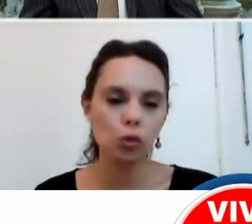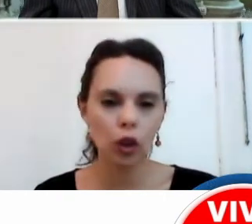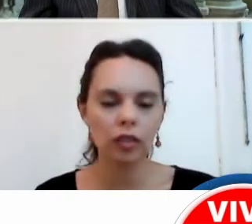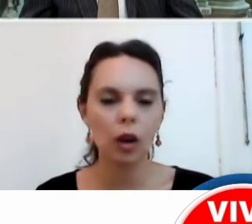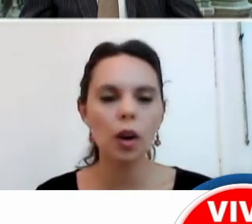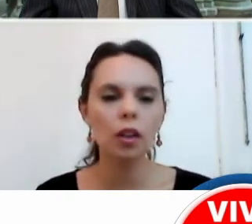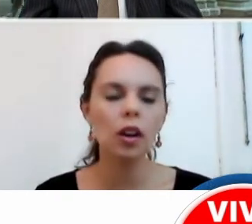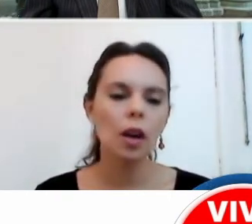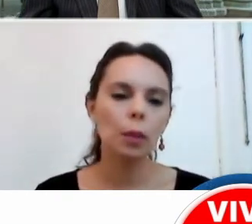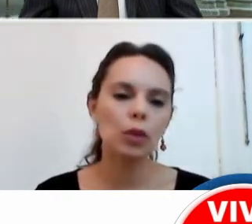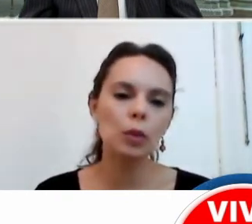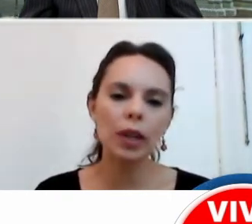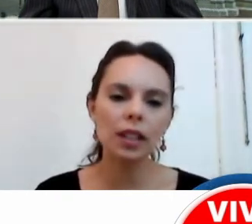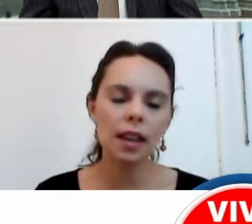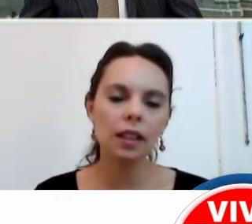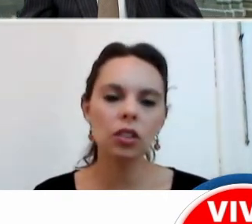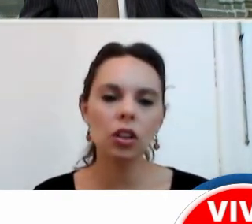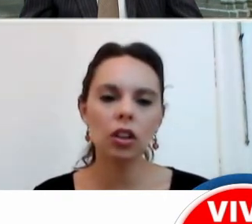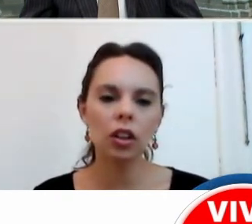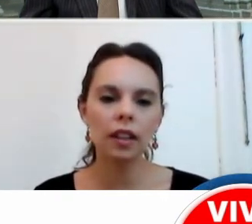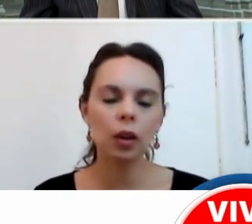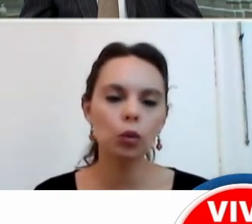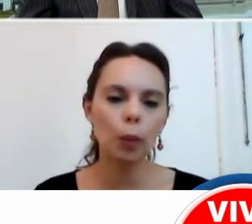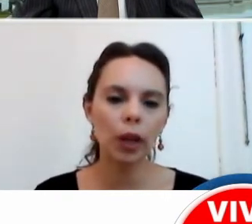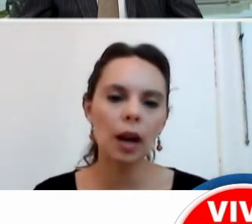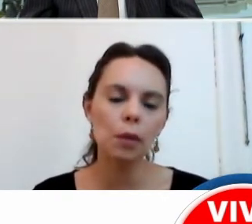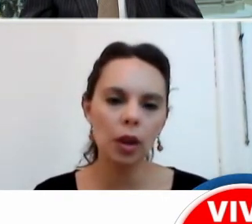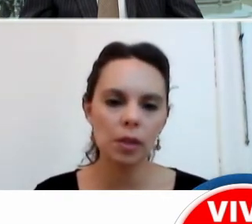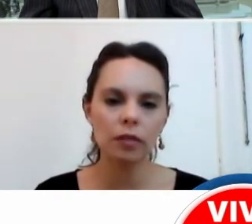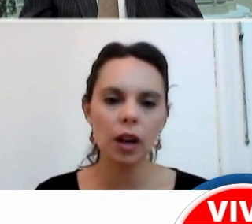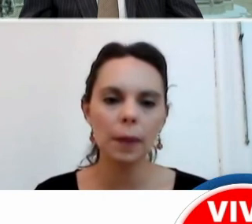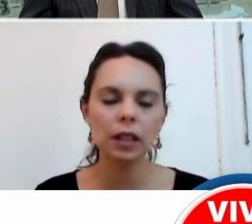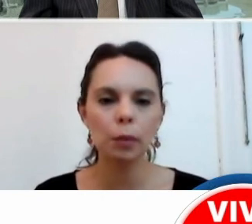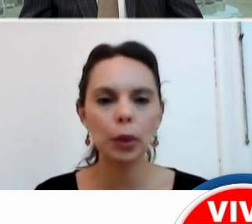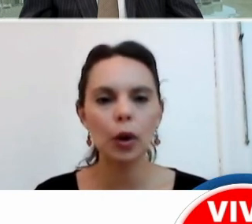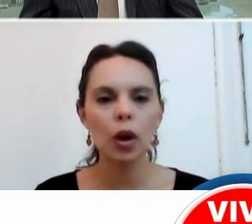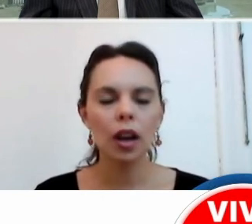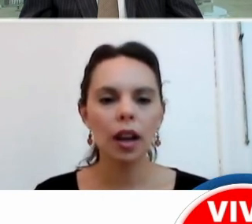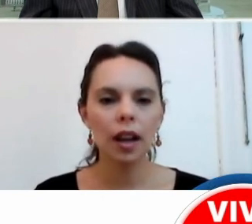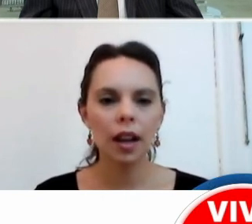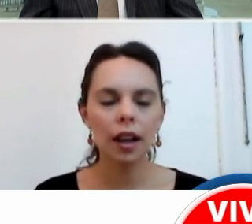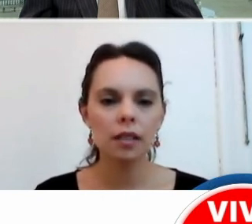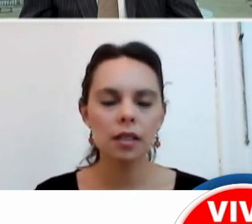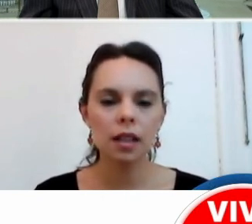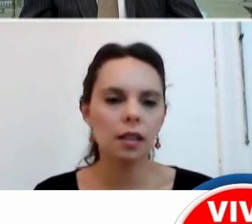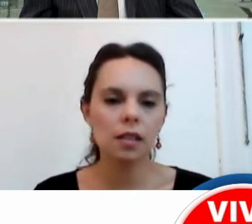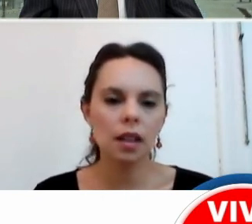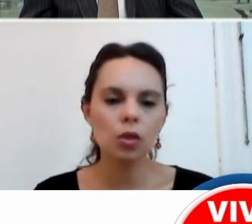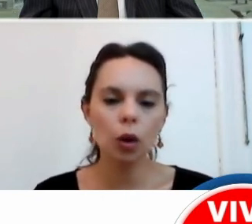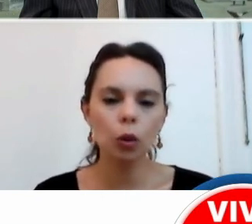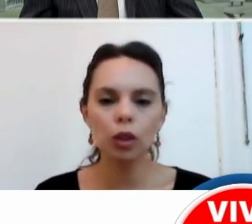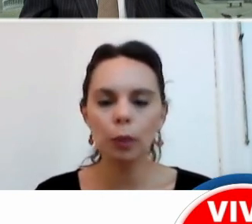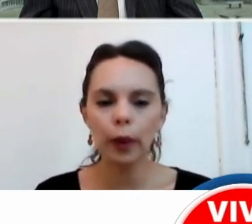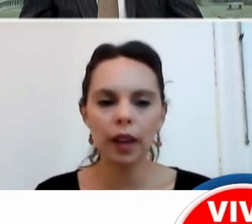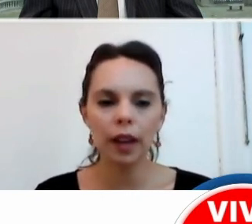el anuncio de este acuerdo, pero si puertas adentro de Juntos por el Cambio y específicamente del PRO, ¿se